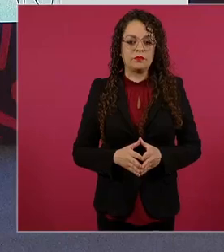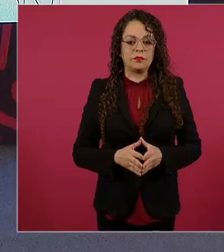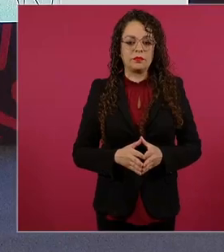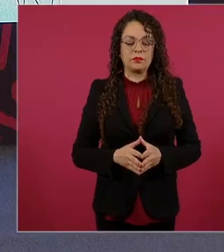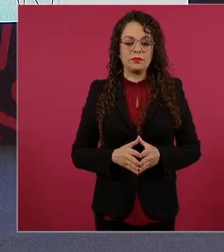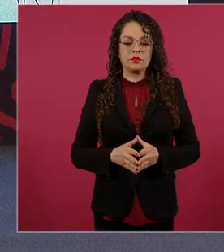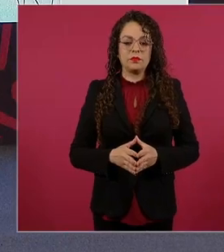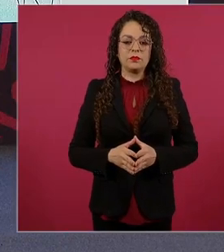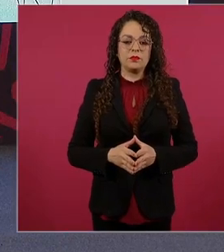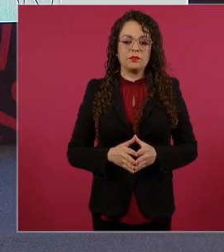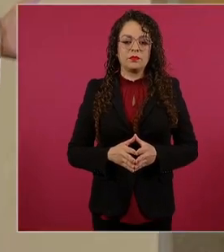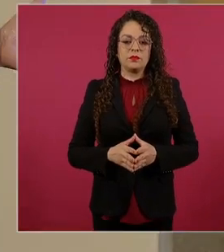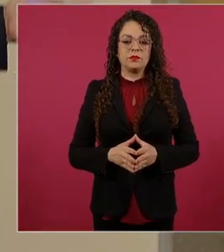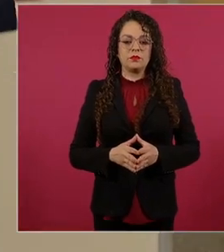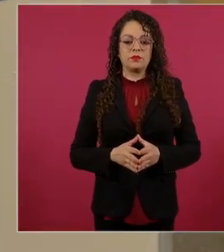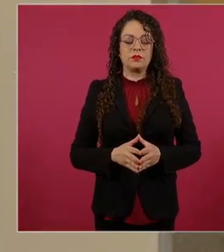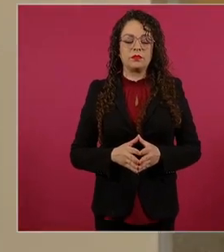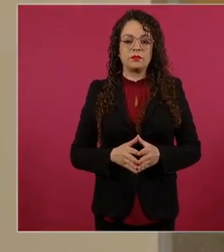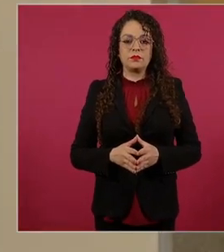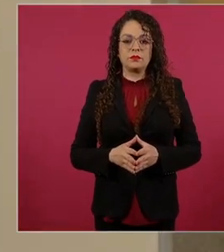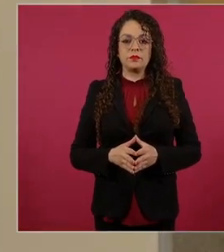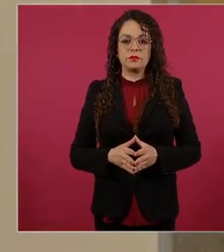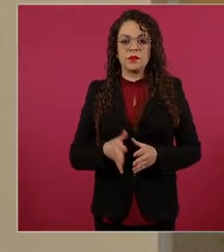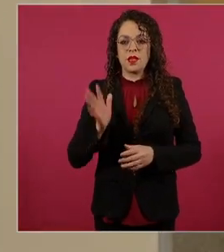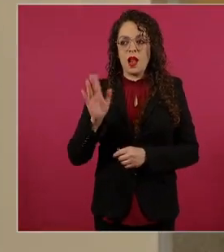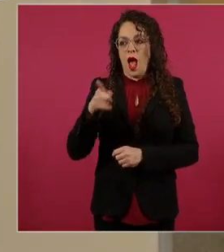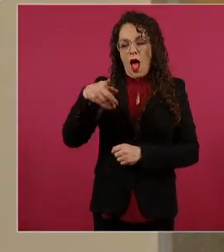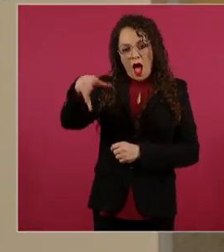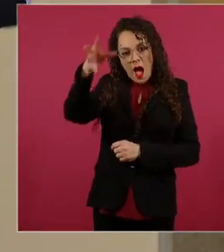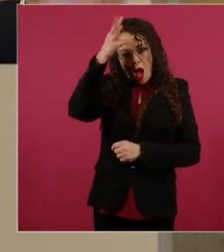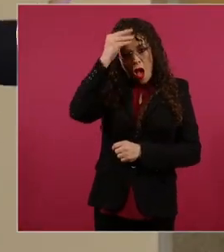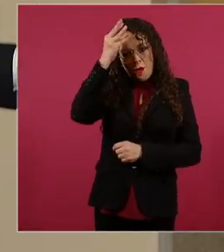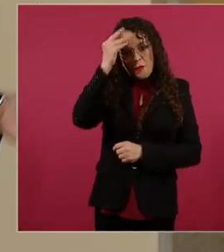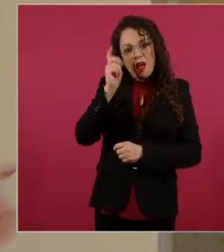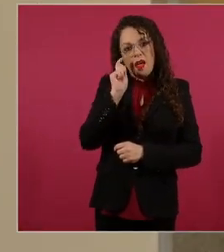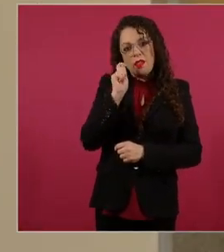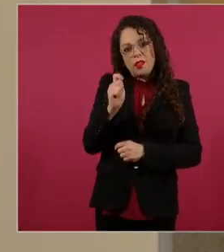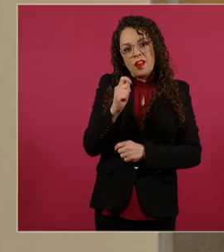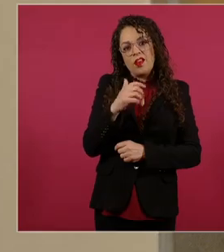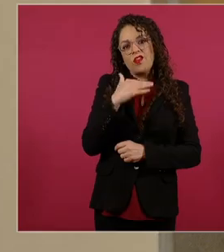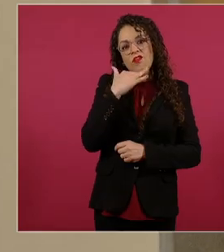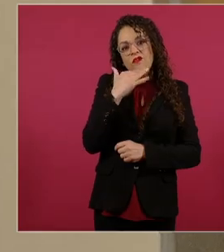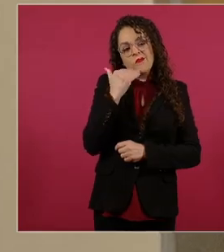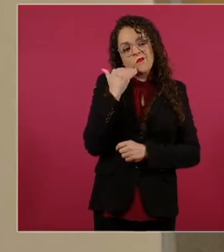entonces eso es lo que está a cambio